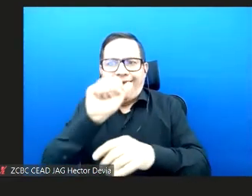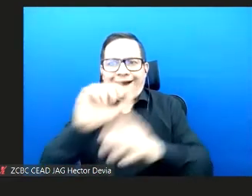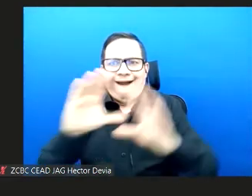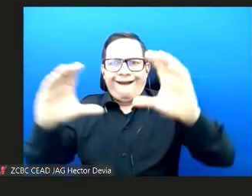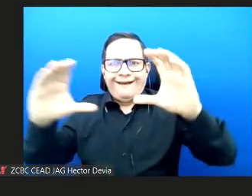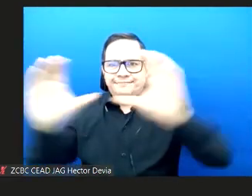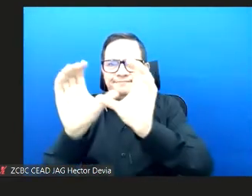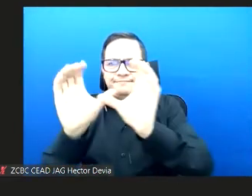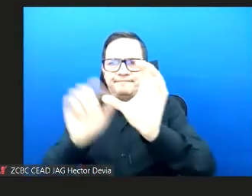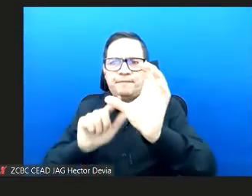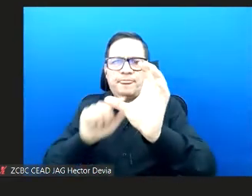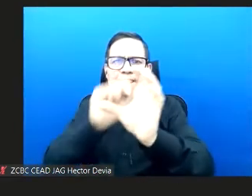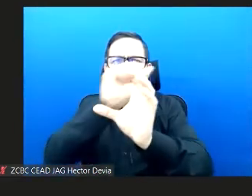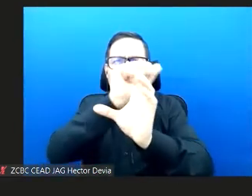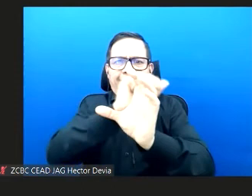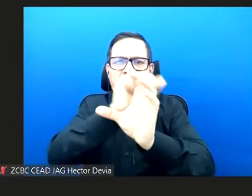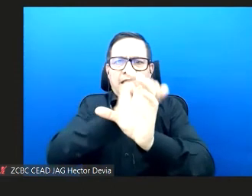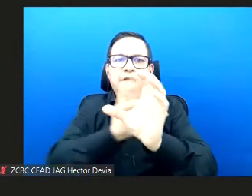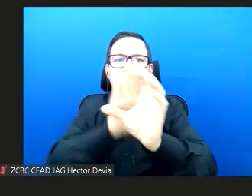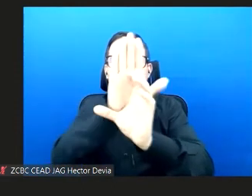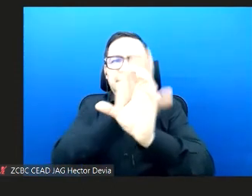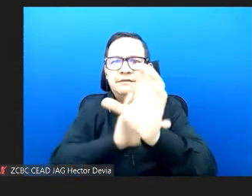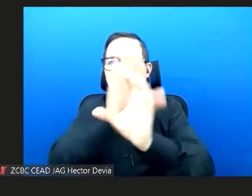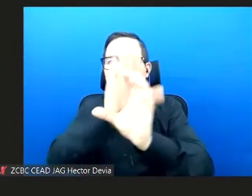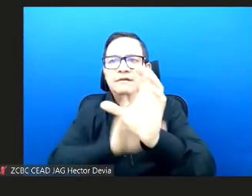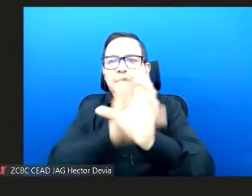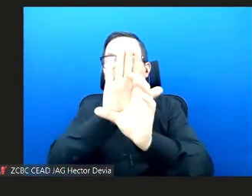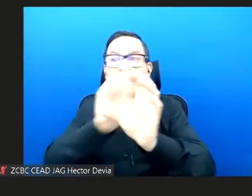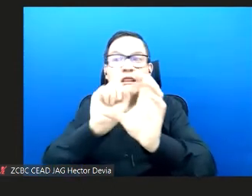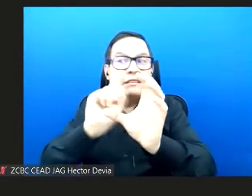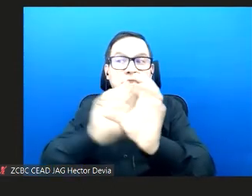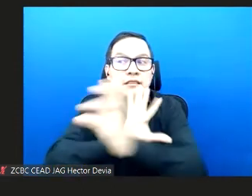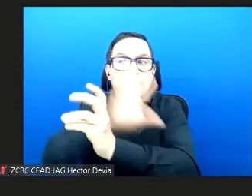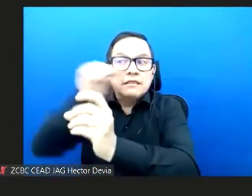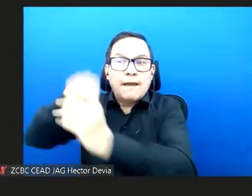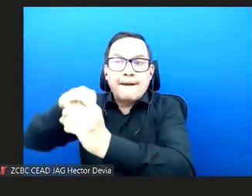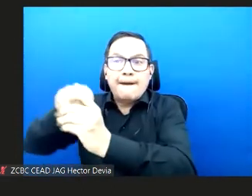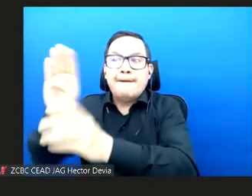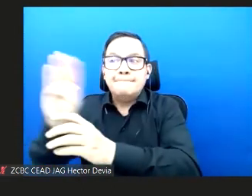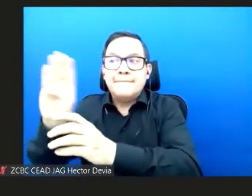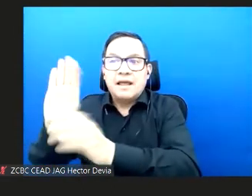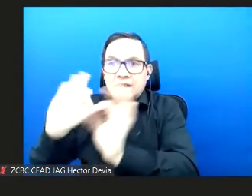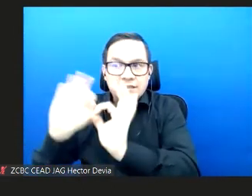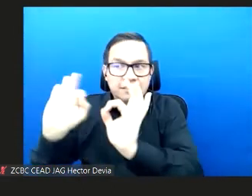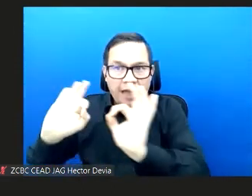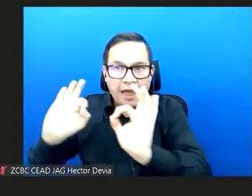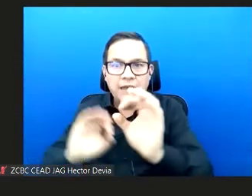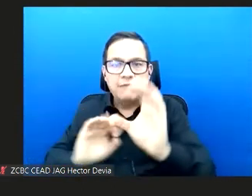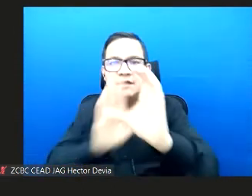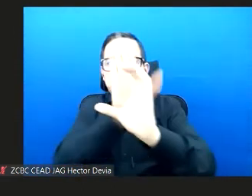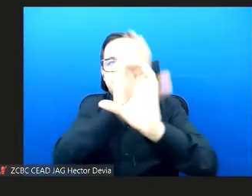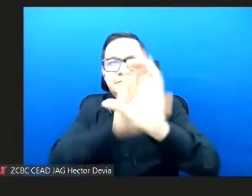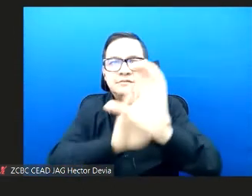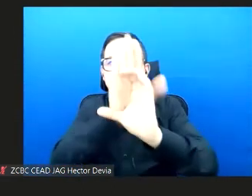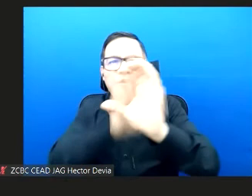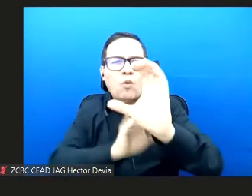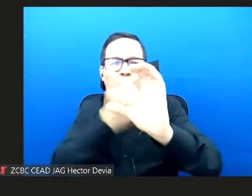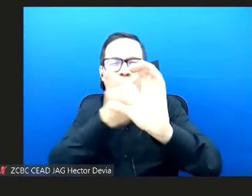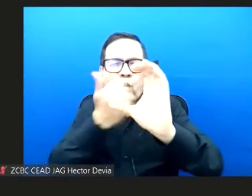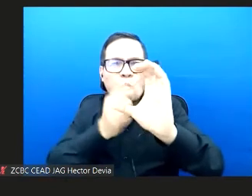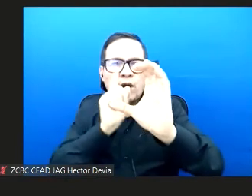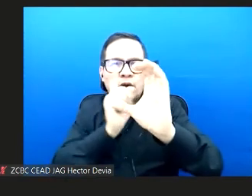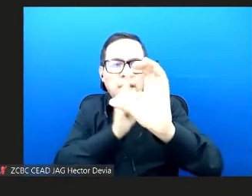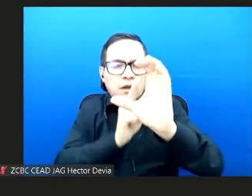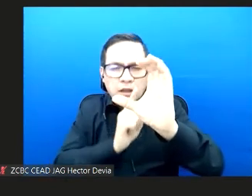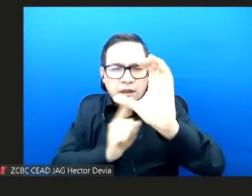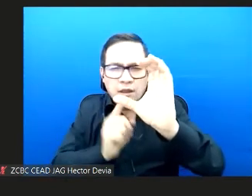Vamos a coger los elementos de A que no pertenecen a B. ¿Sí? Entonces tenemos aquí cuáles son esos elementos de A que no pertenecen a